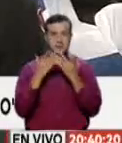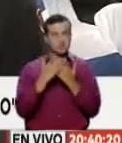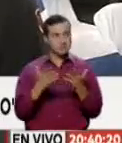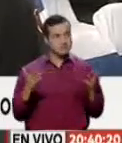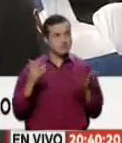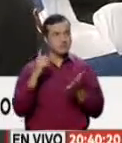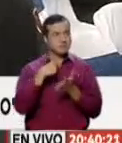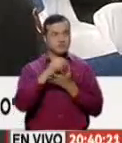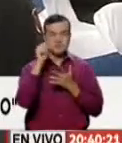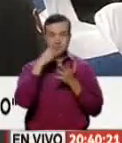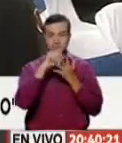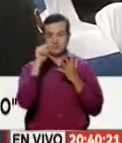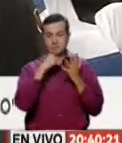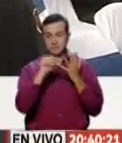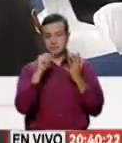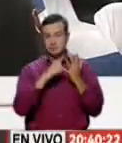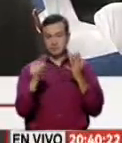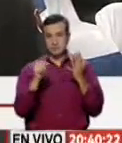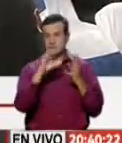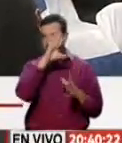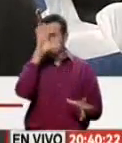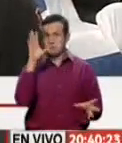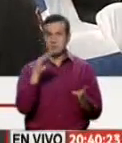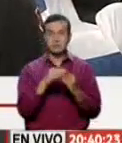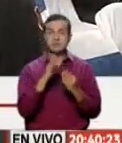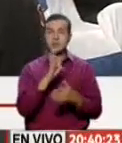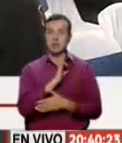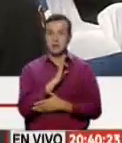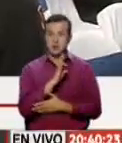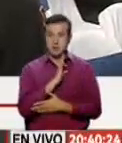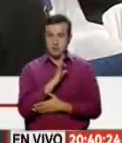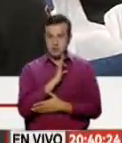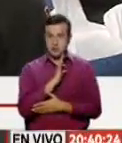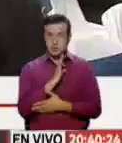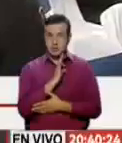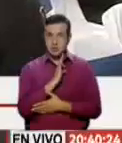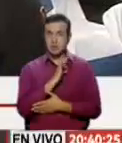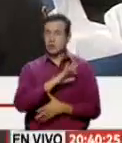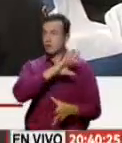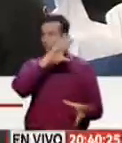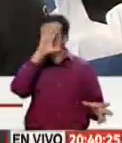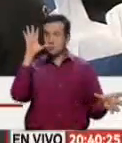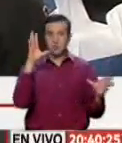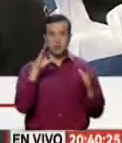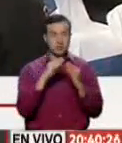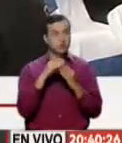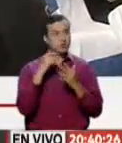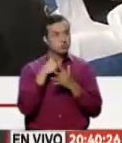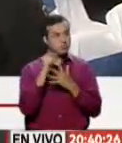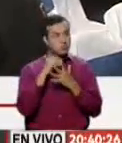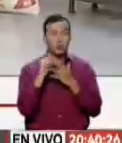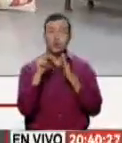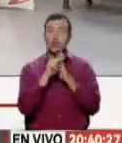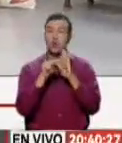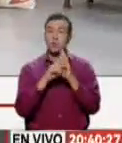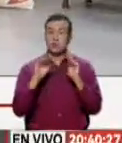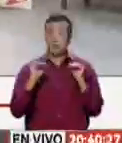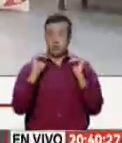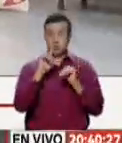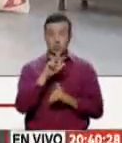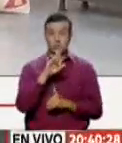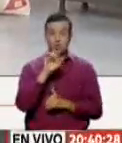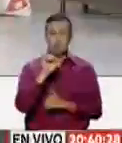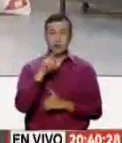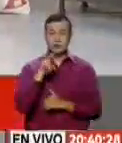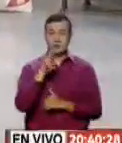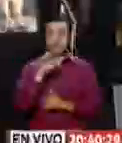se calificaba enteramente es la técnica. Todos cumplen con buenos estándares. Luis Pérez